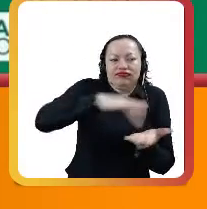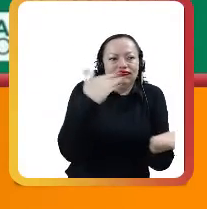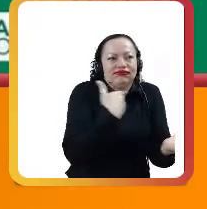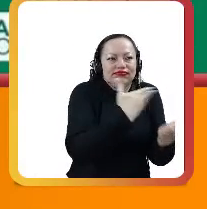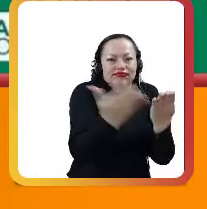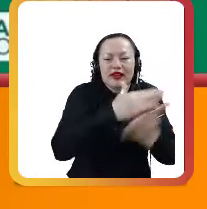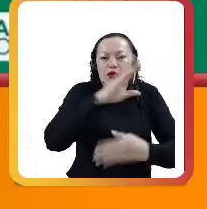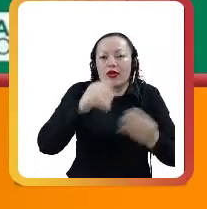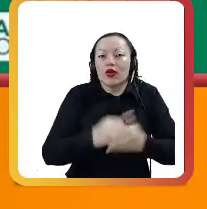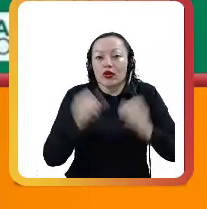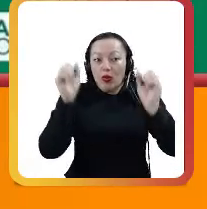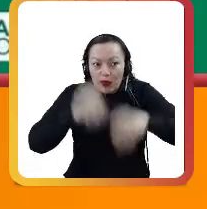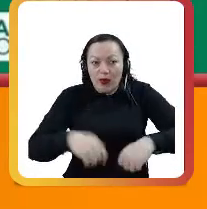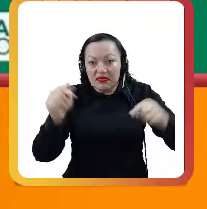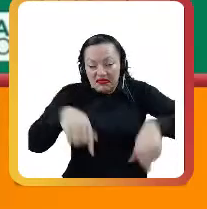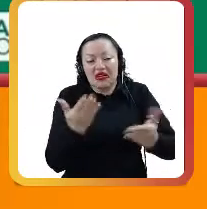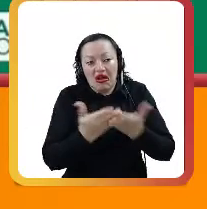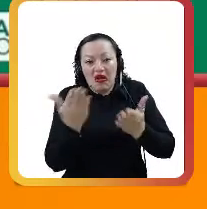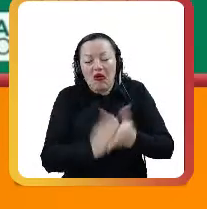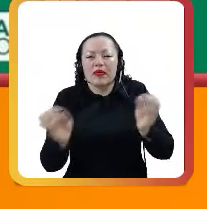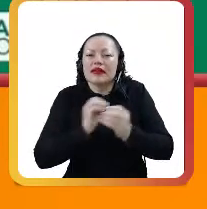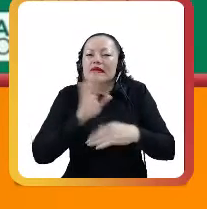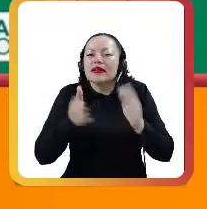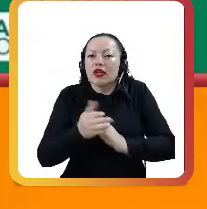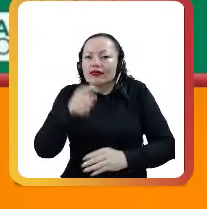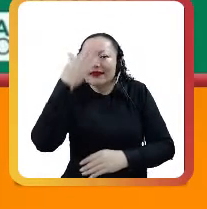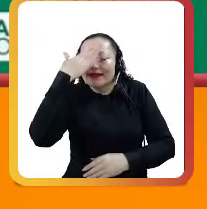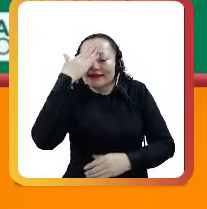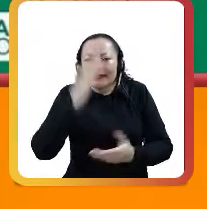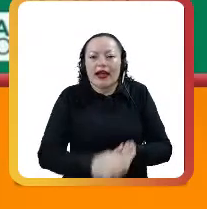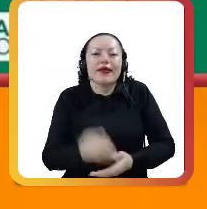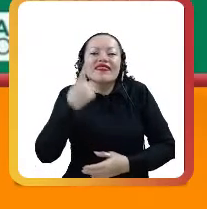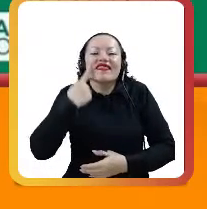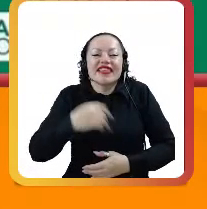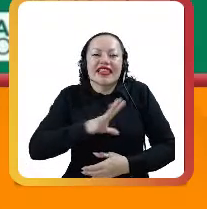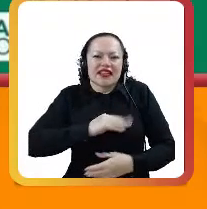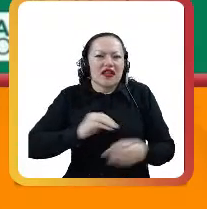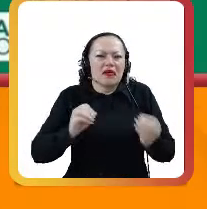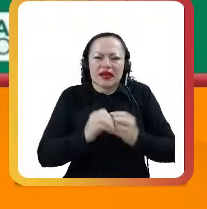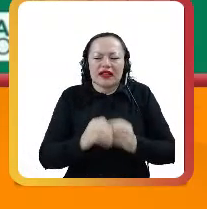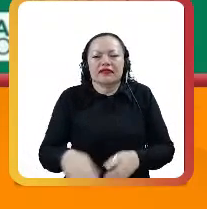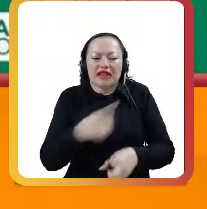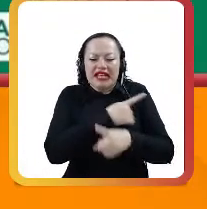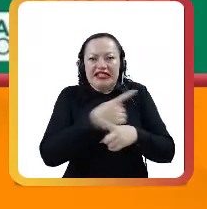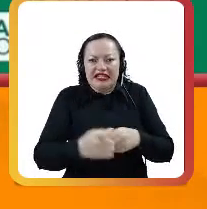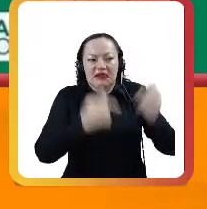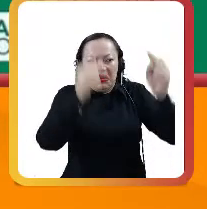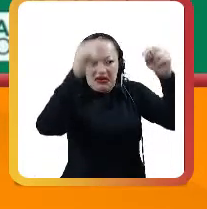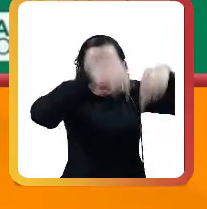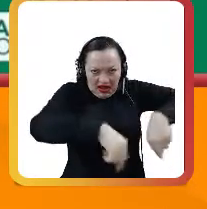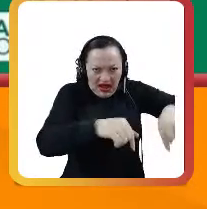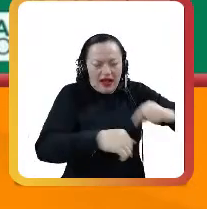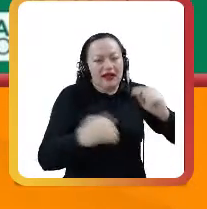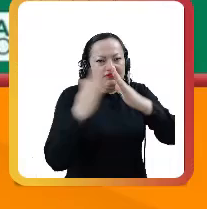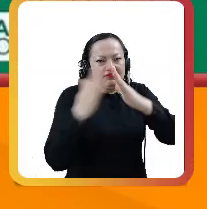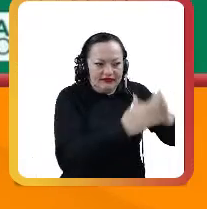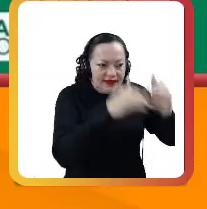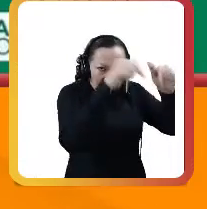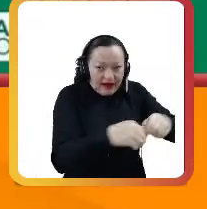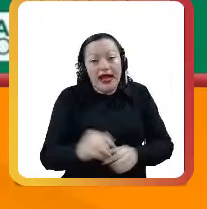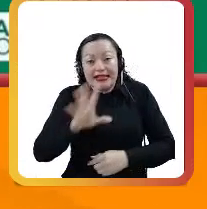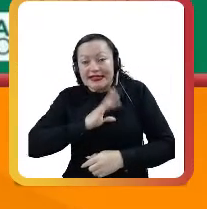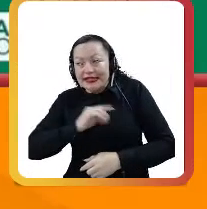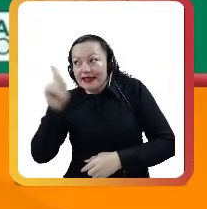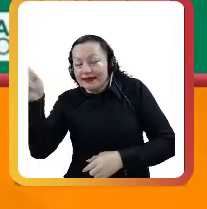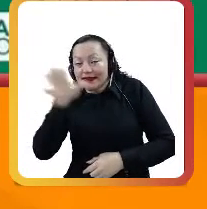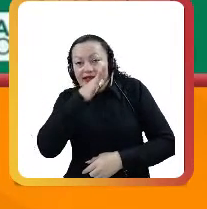que pueden salir ese día. Entonces, para que sepan cuál le corresponde a usted entre semana. Y ahí fácil no nos acogemos a